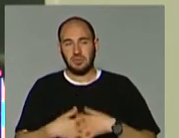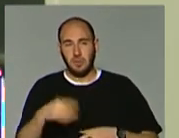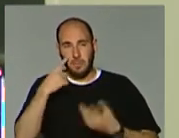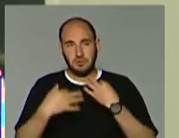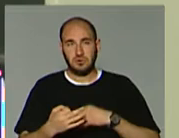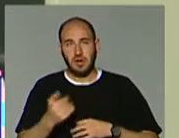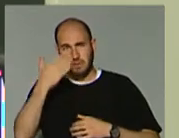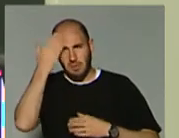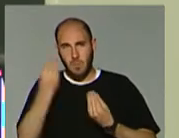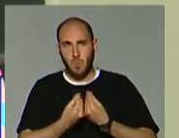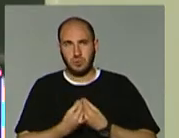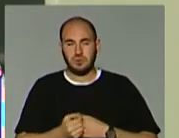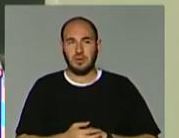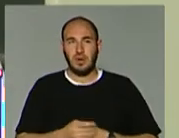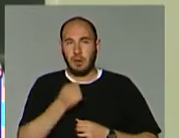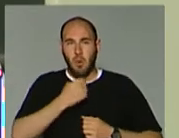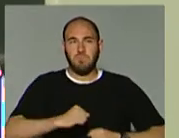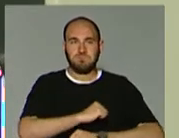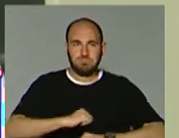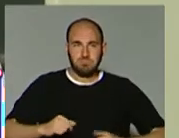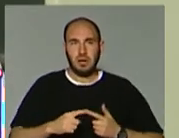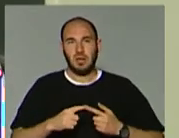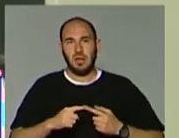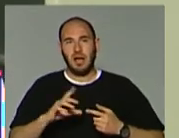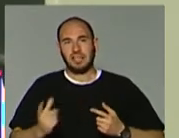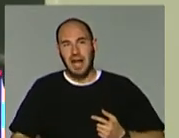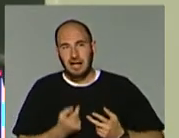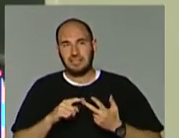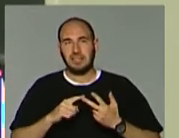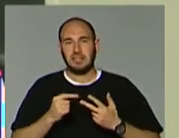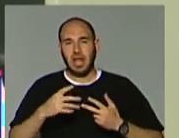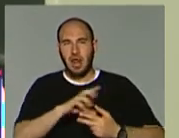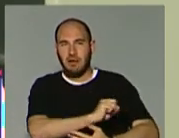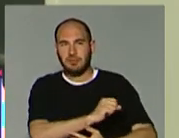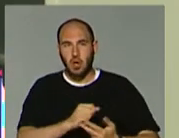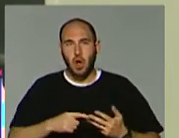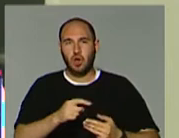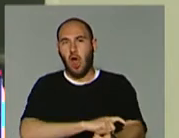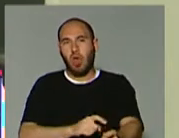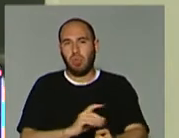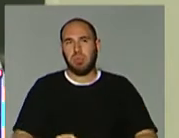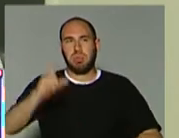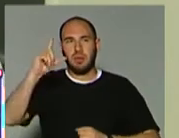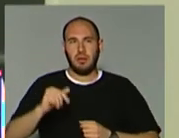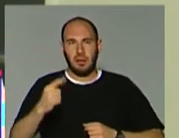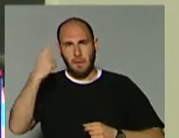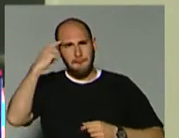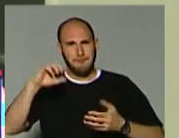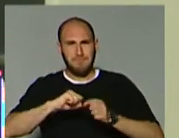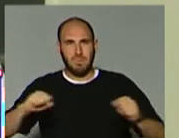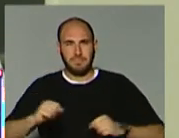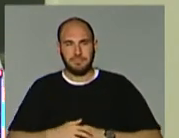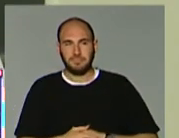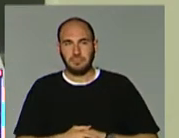de un montón de enfermedades, ya sea de obesidad, de algunos tipos de cáncer, de hipertensión, de colesterol elevado, de accidentes